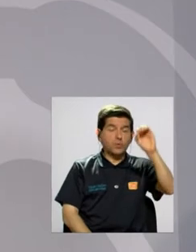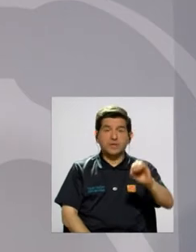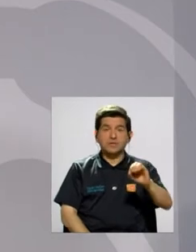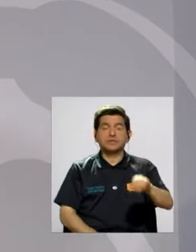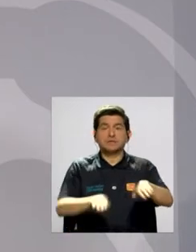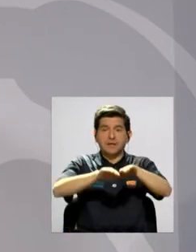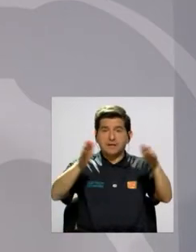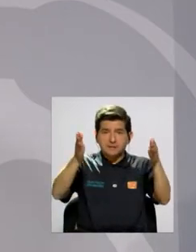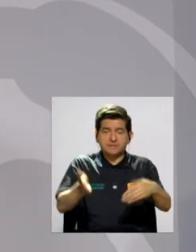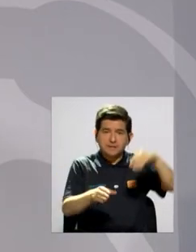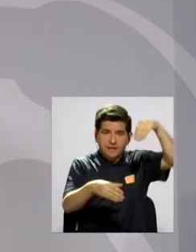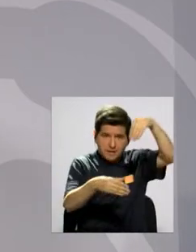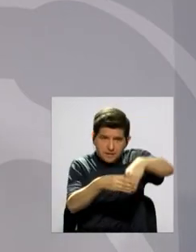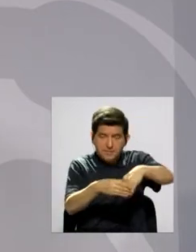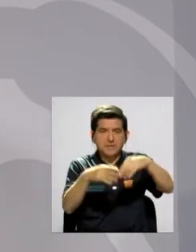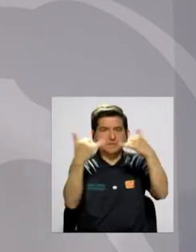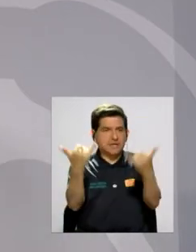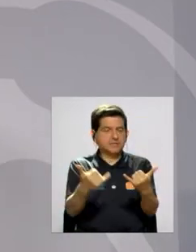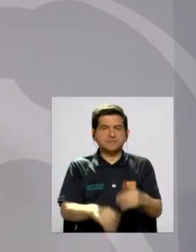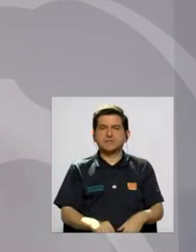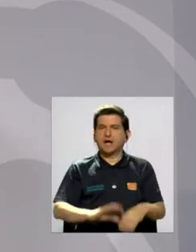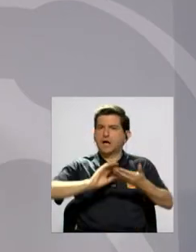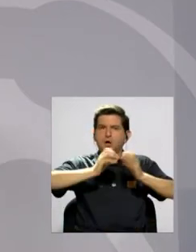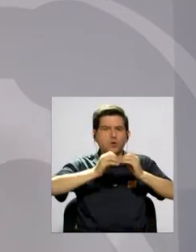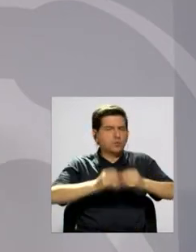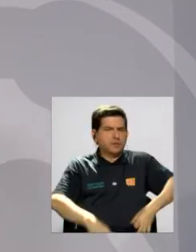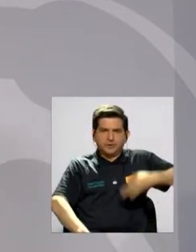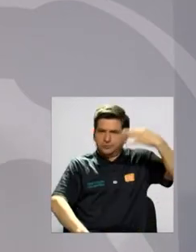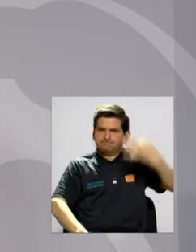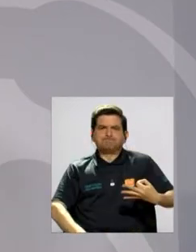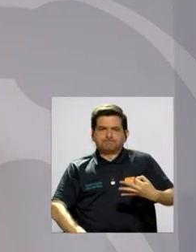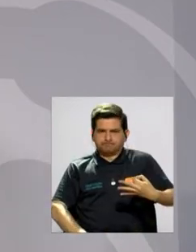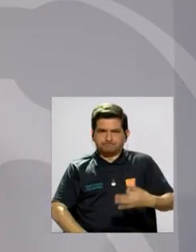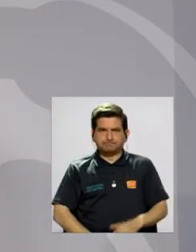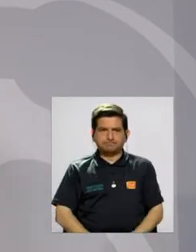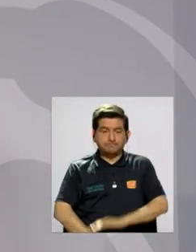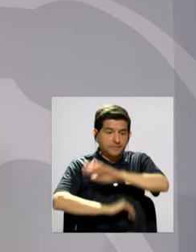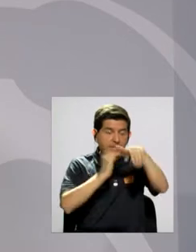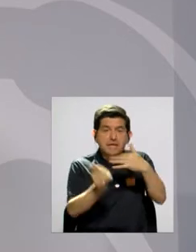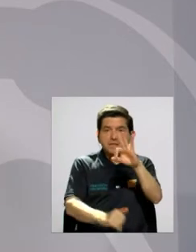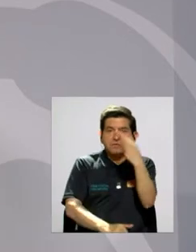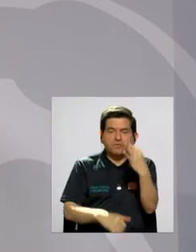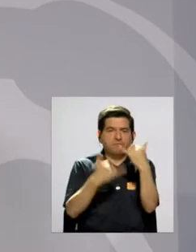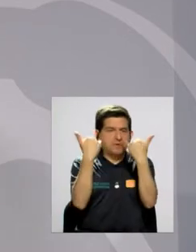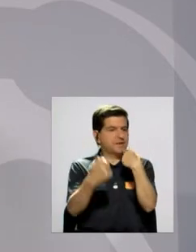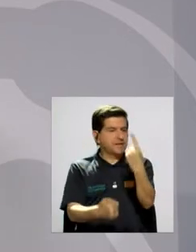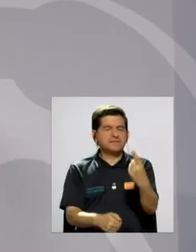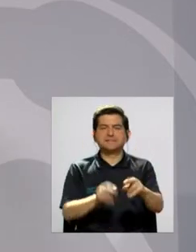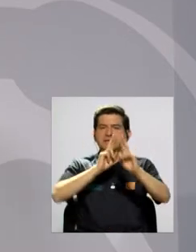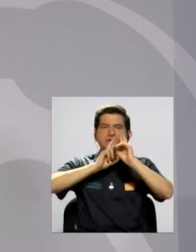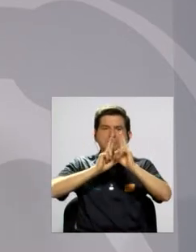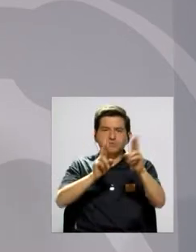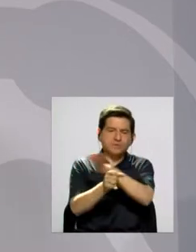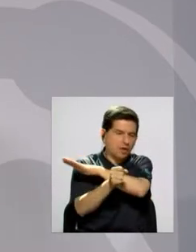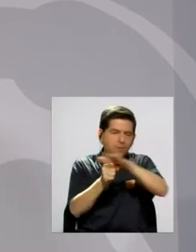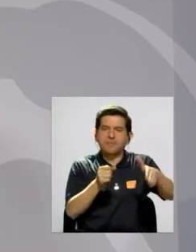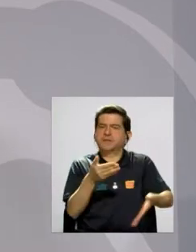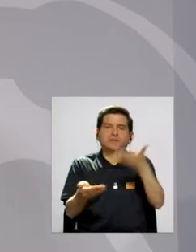ya es por sí aplastante y de toda forma catalogado como resultado total